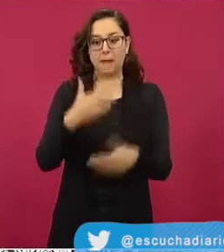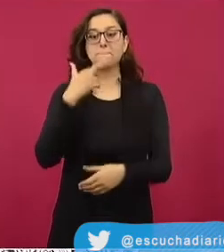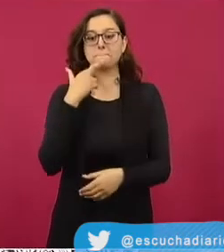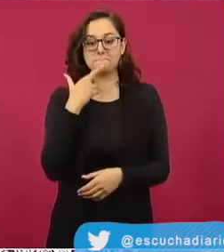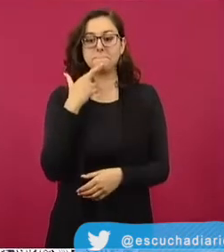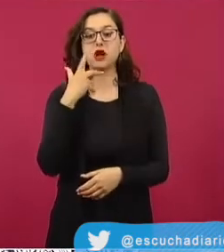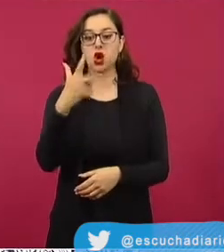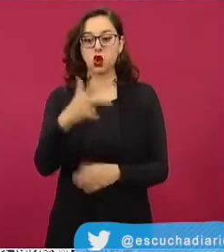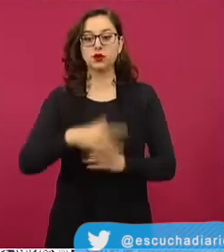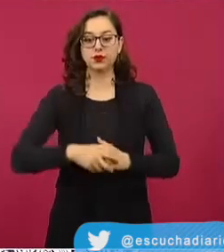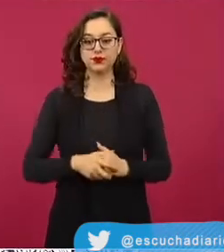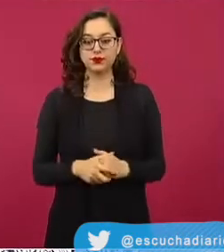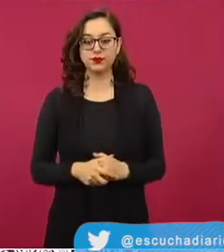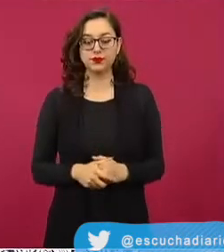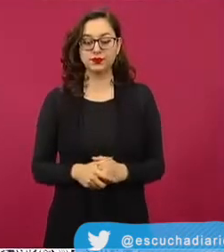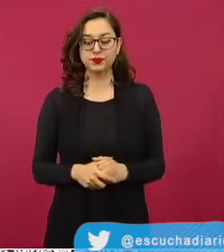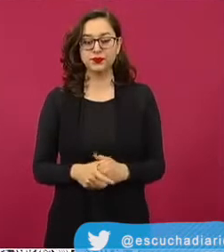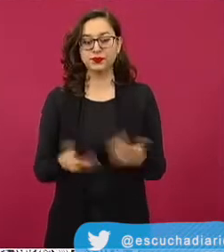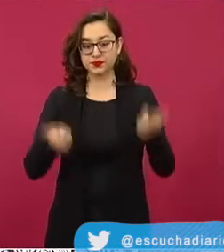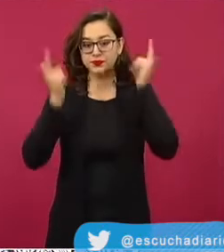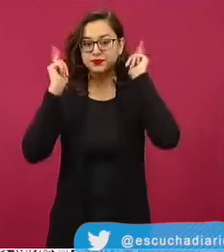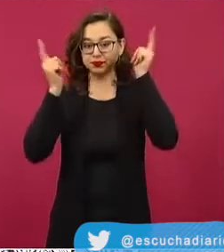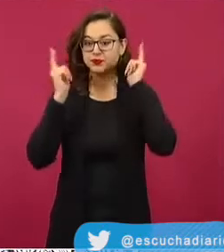utilizará será la de moderna